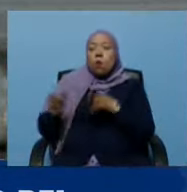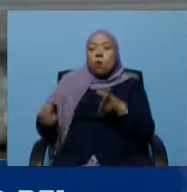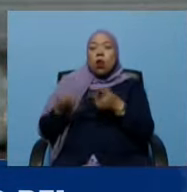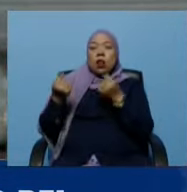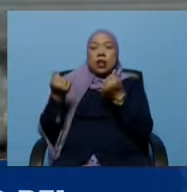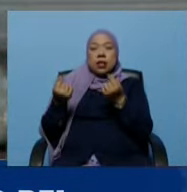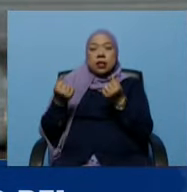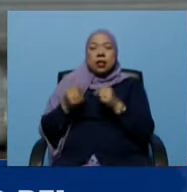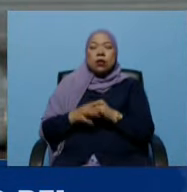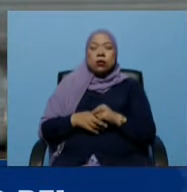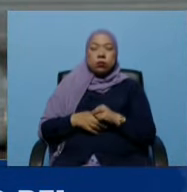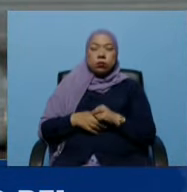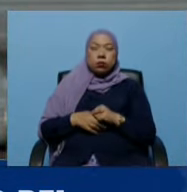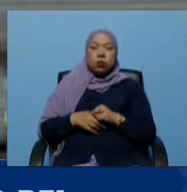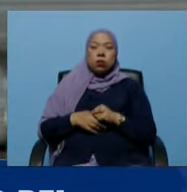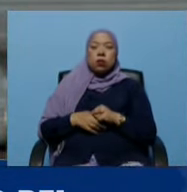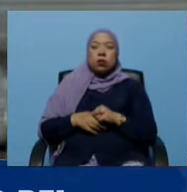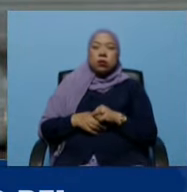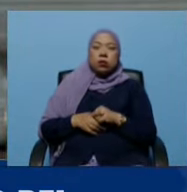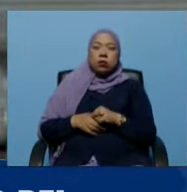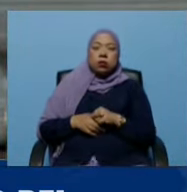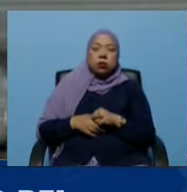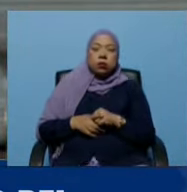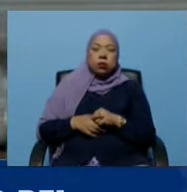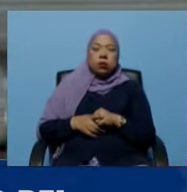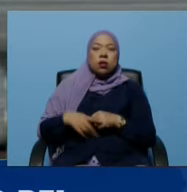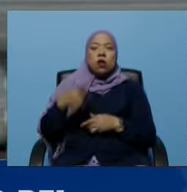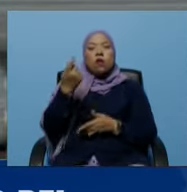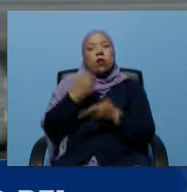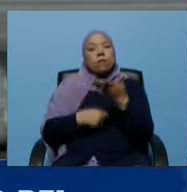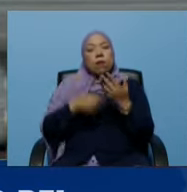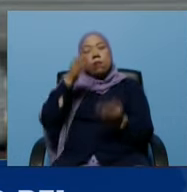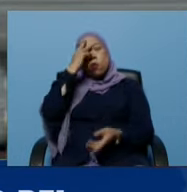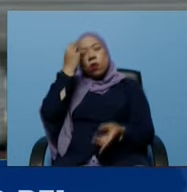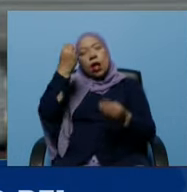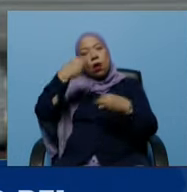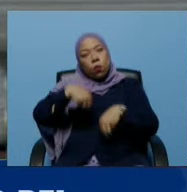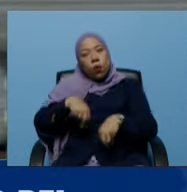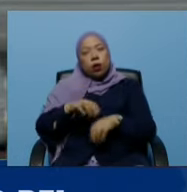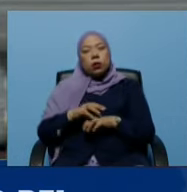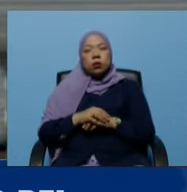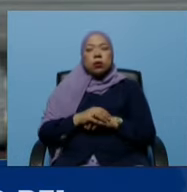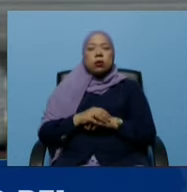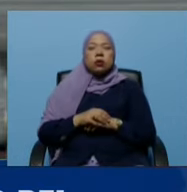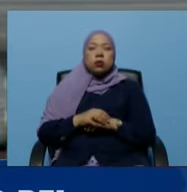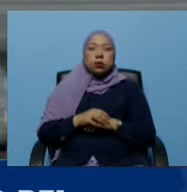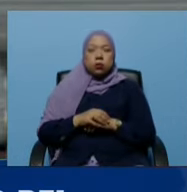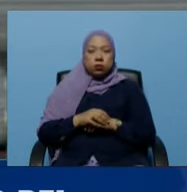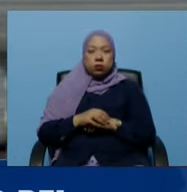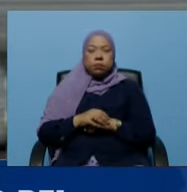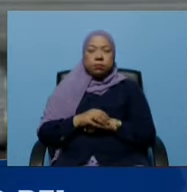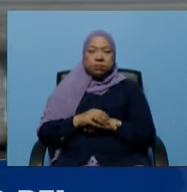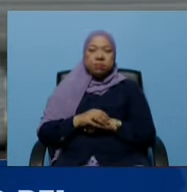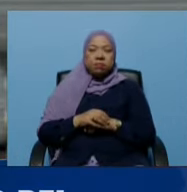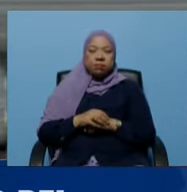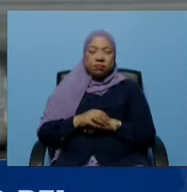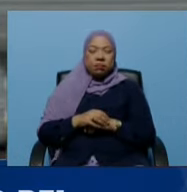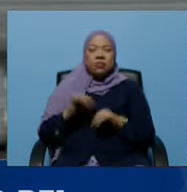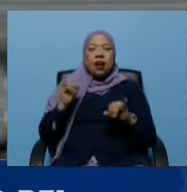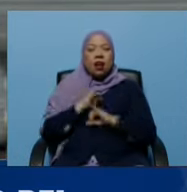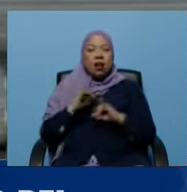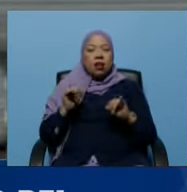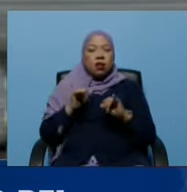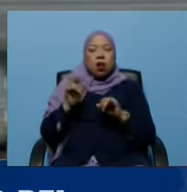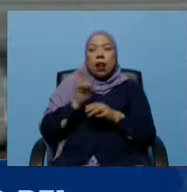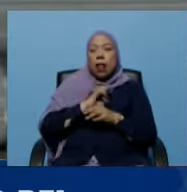inversionistas. Firmamos un acuerdo de largo plazo y construimos y terminamos de construir a